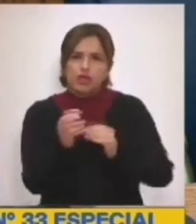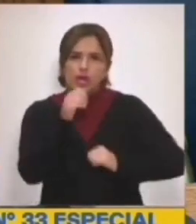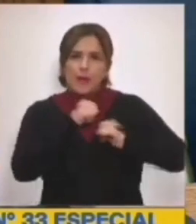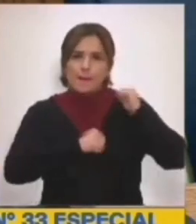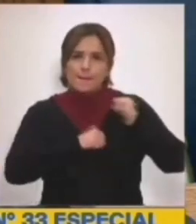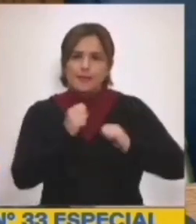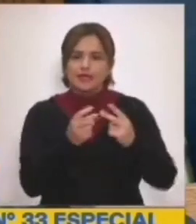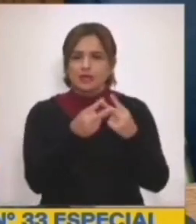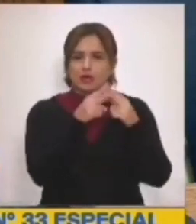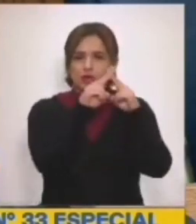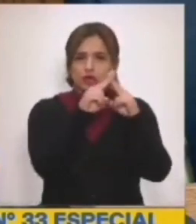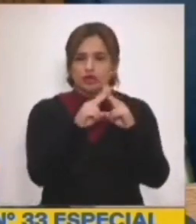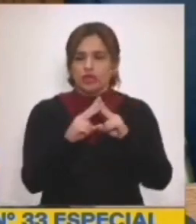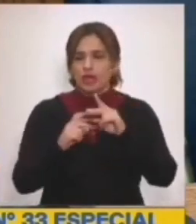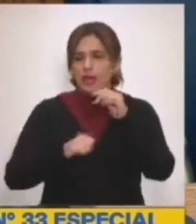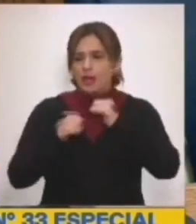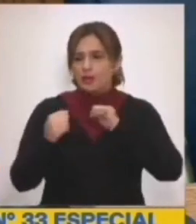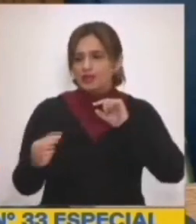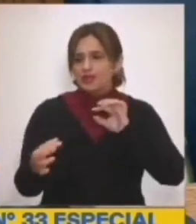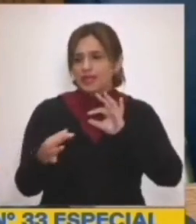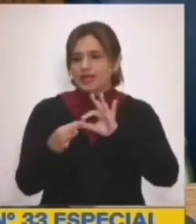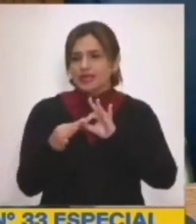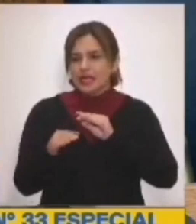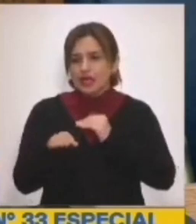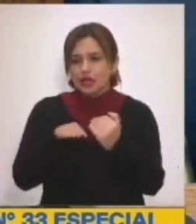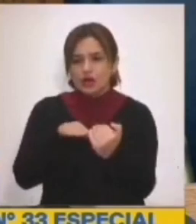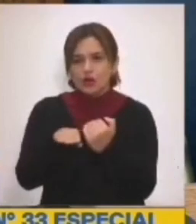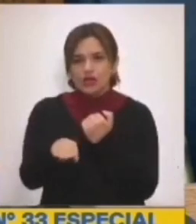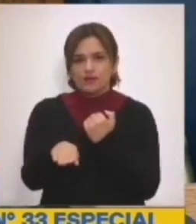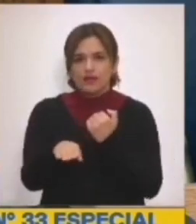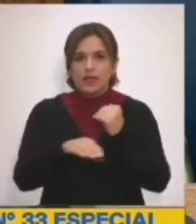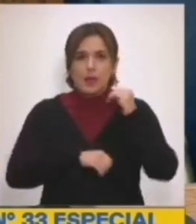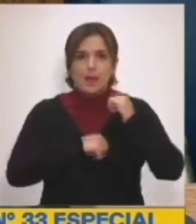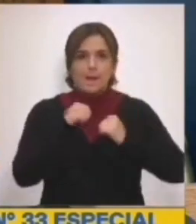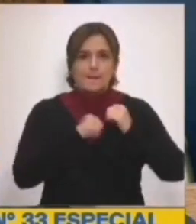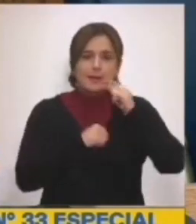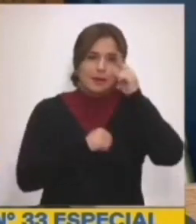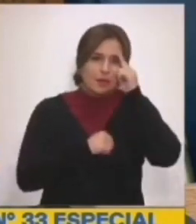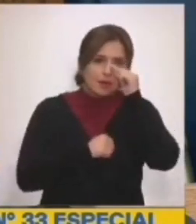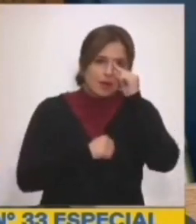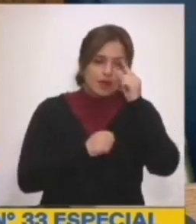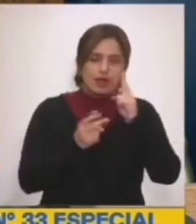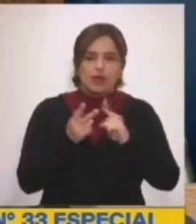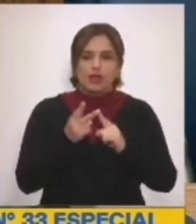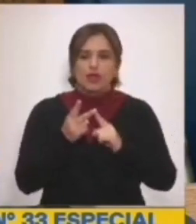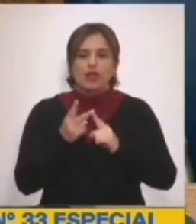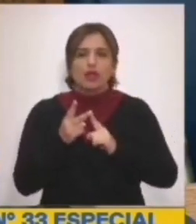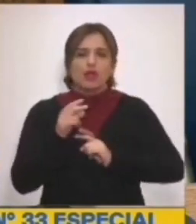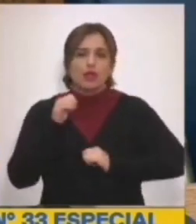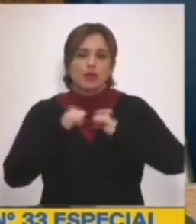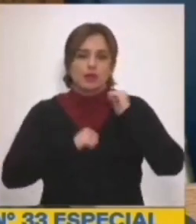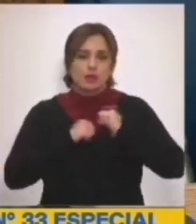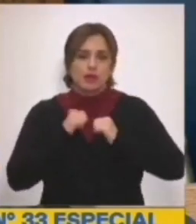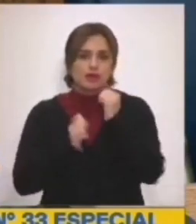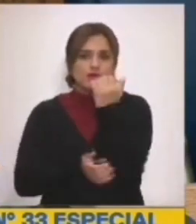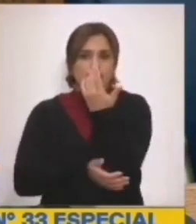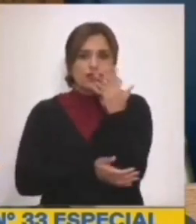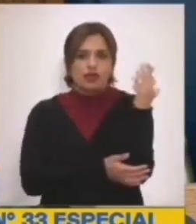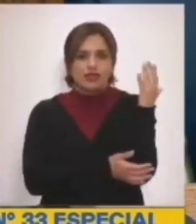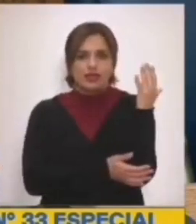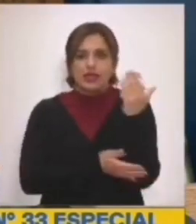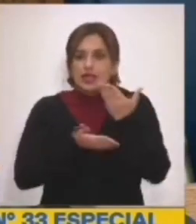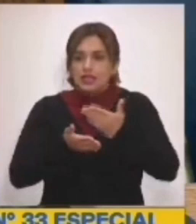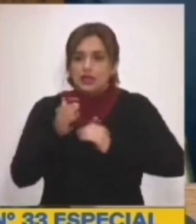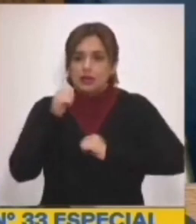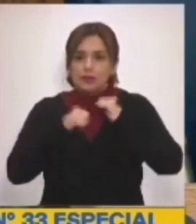constructoras empresas ligadas con vialidad a empresas agrícolas a empresas forestales ahora las empresas de energía y